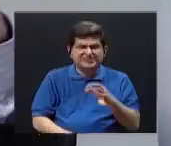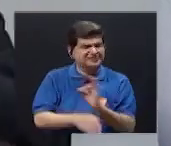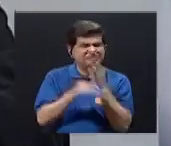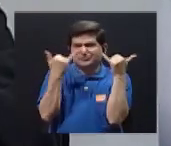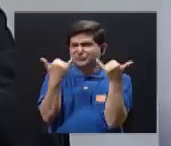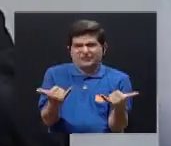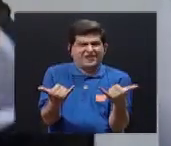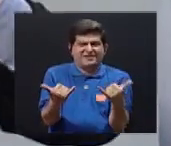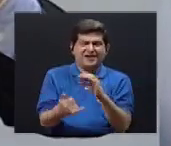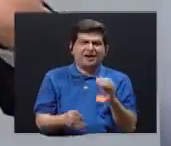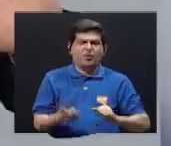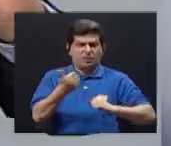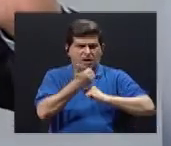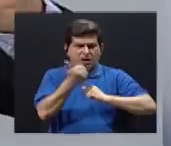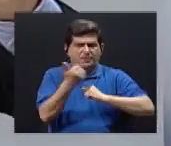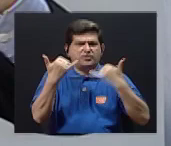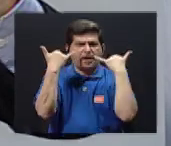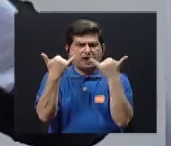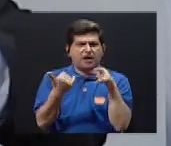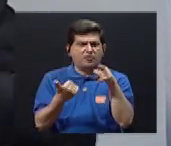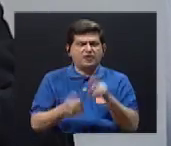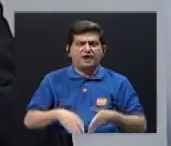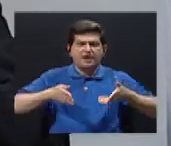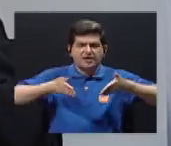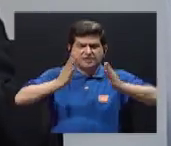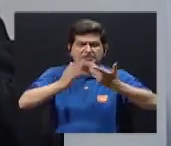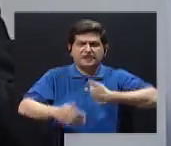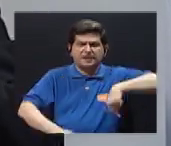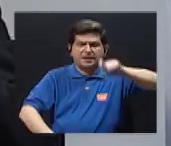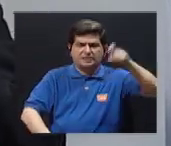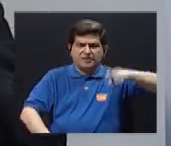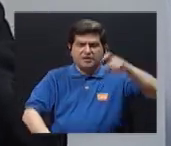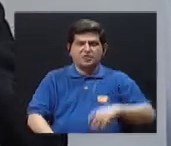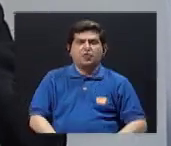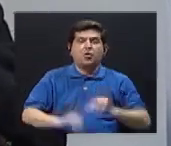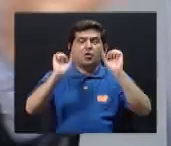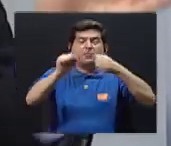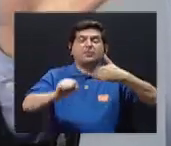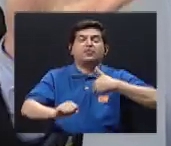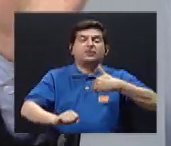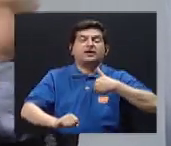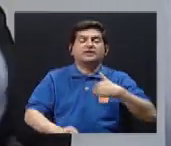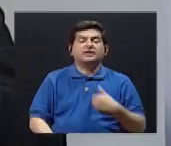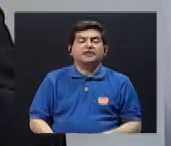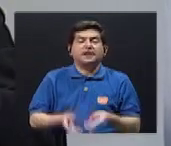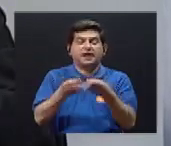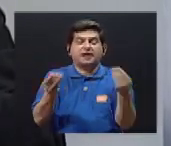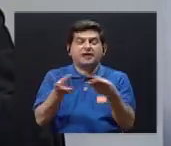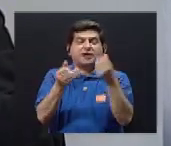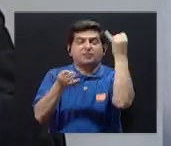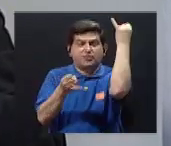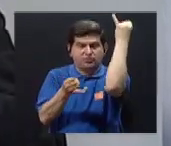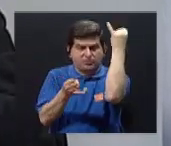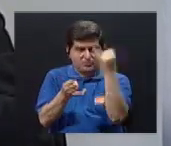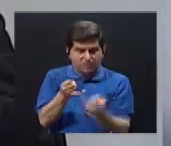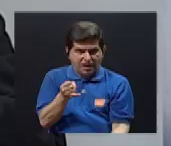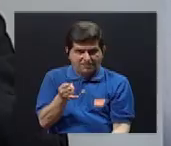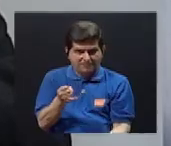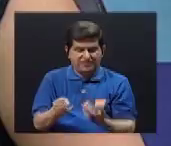cayó. O vamos a reforzar más bien ahora, este es el camino que deberíamos de tomar para poder tener el producto que finalmente